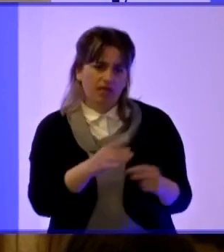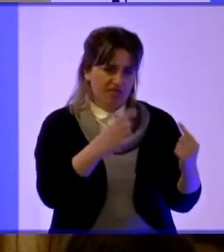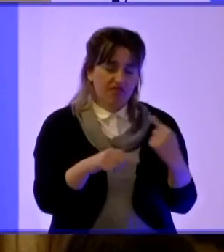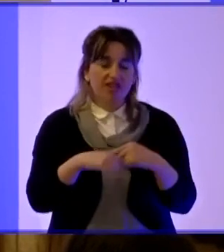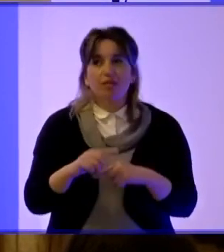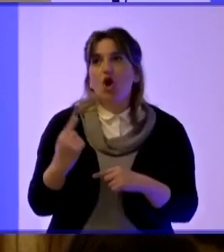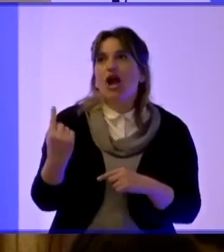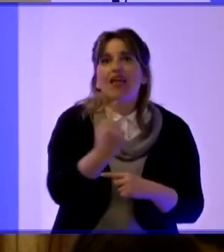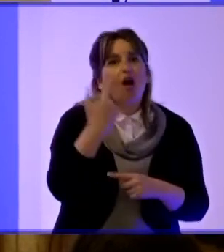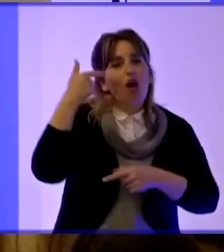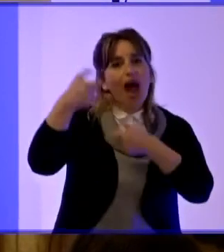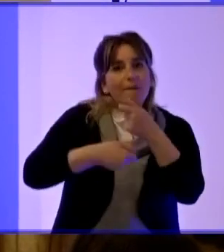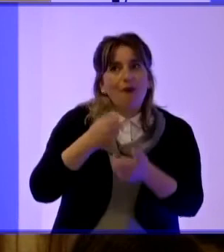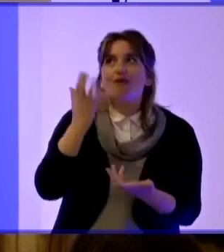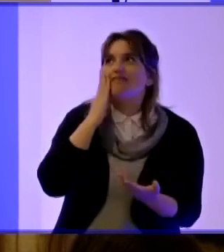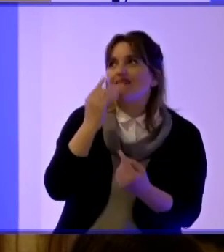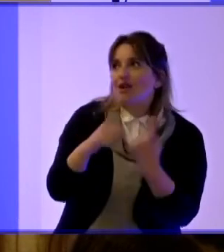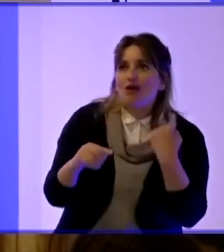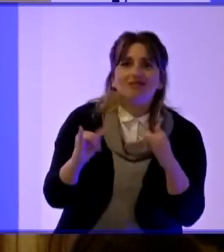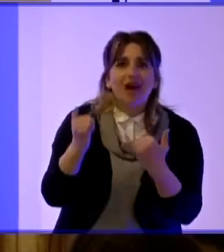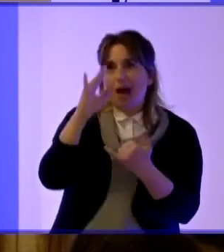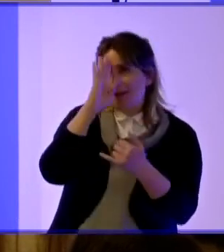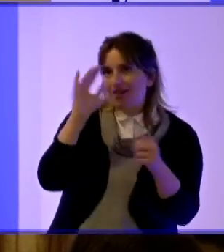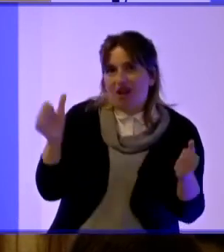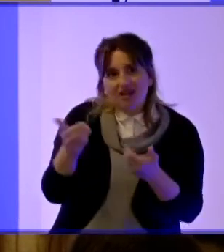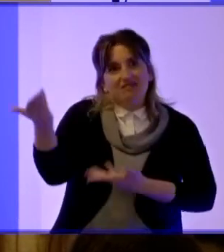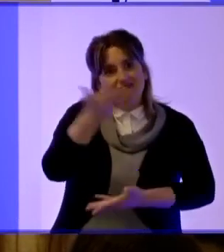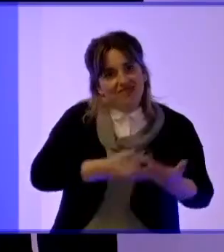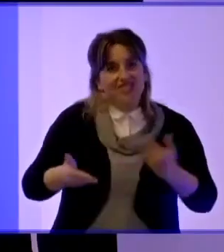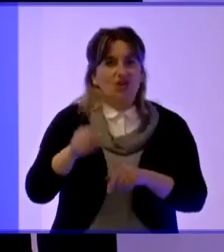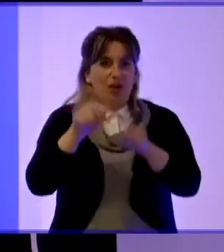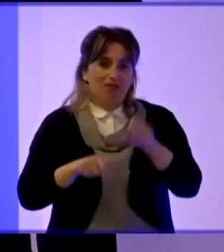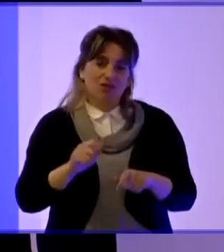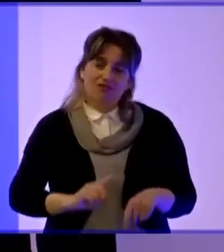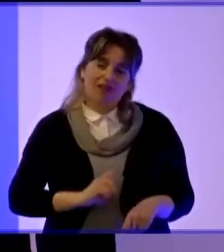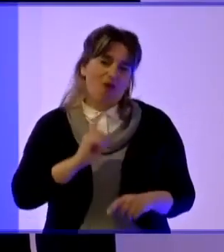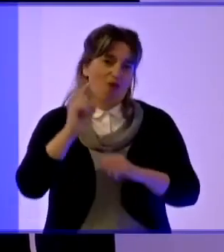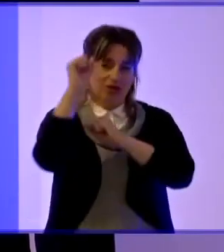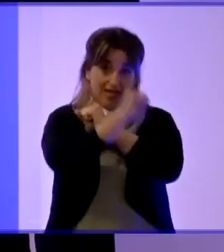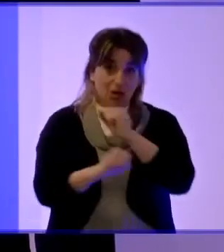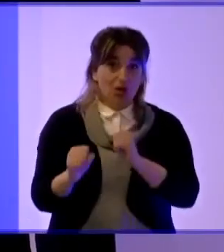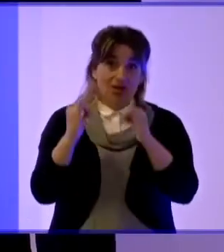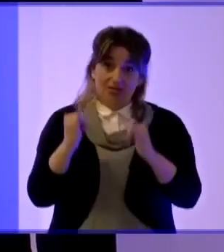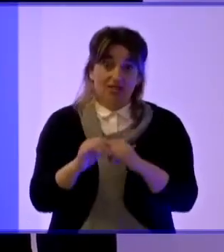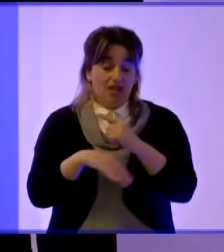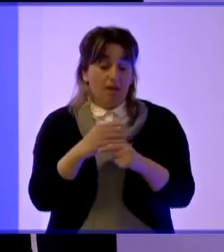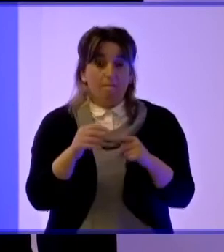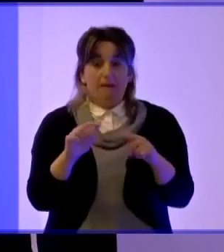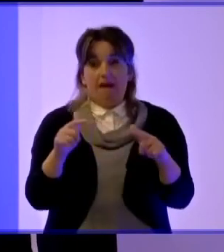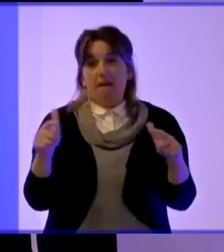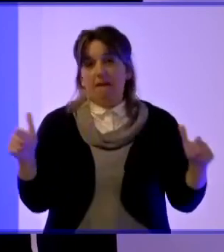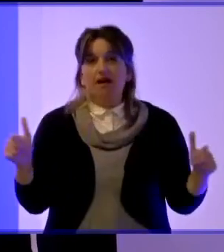de cada uno y de la gente, sobre todo en nuestro rubro de tecnología, va creciendo y se van haciendo